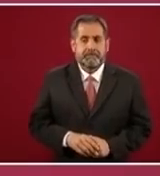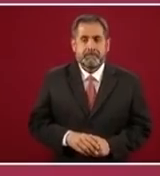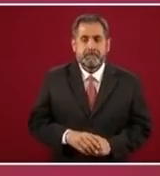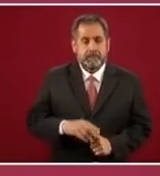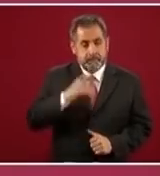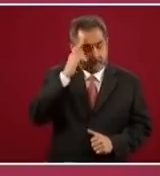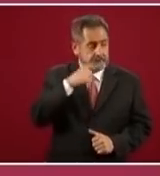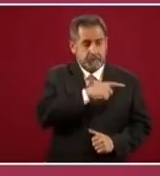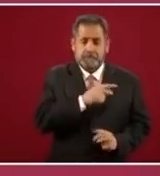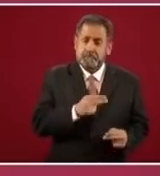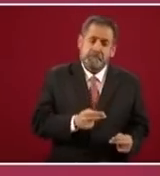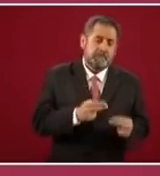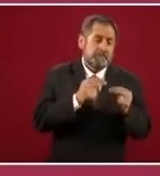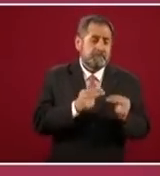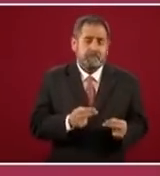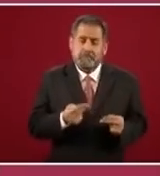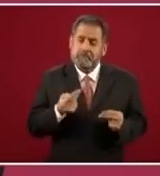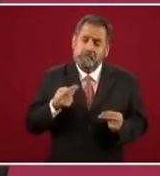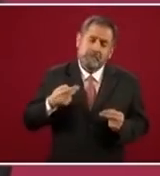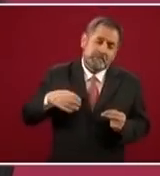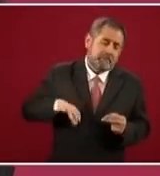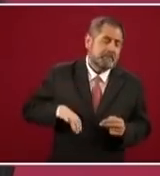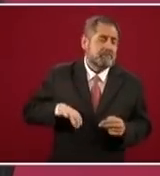hicieron negocios